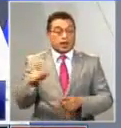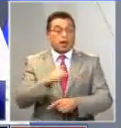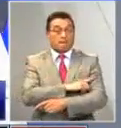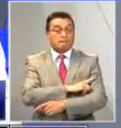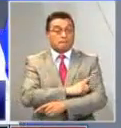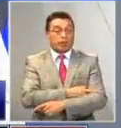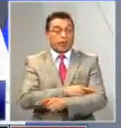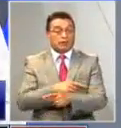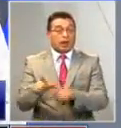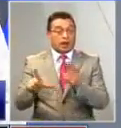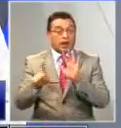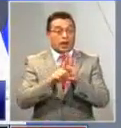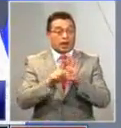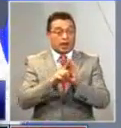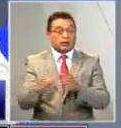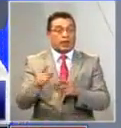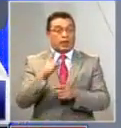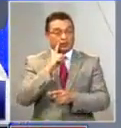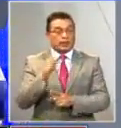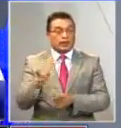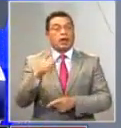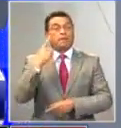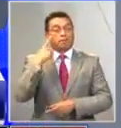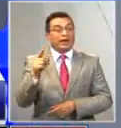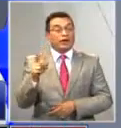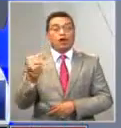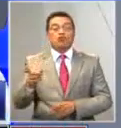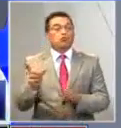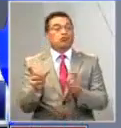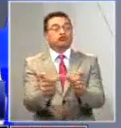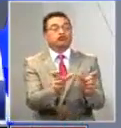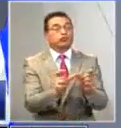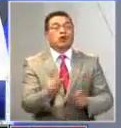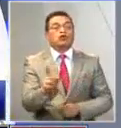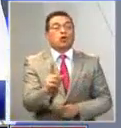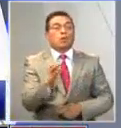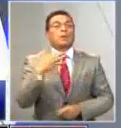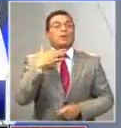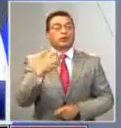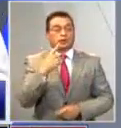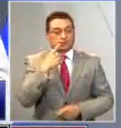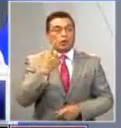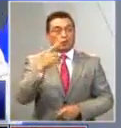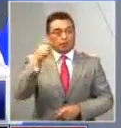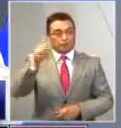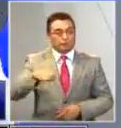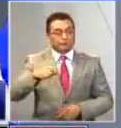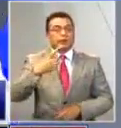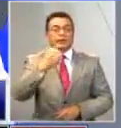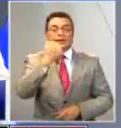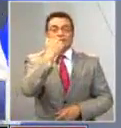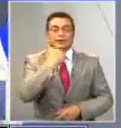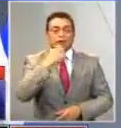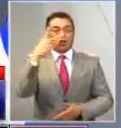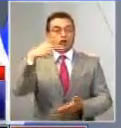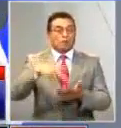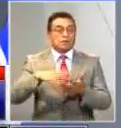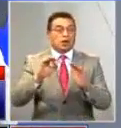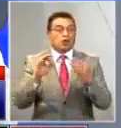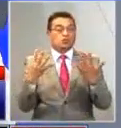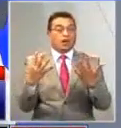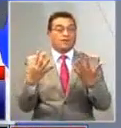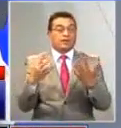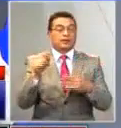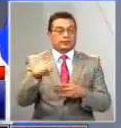artículo 6 de la ley reservada del cobre, en la práctica no la estaba ejerciendo. ¿Por qué? Porque había un dictamen, a mi juicio erróneo absolutamente, del año 2009,